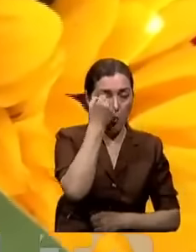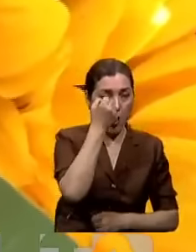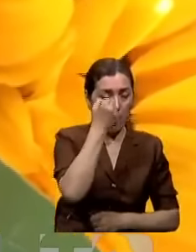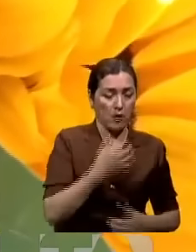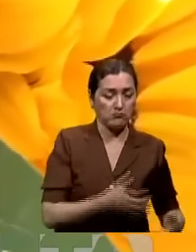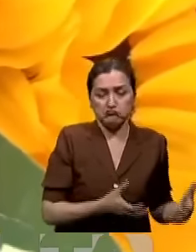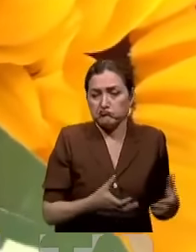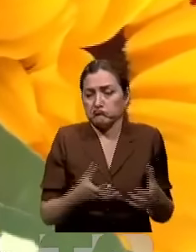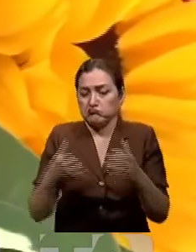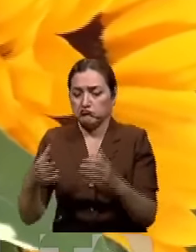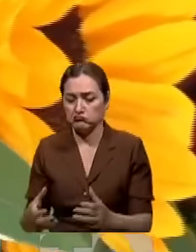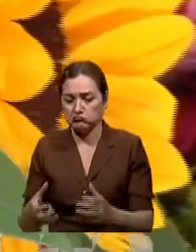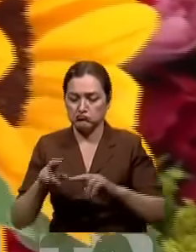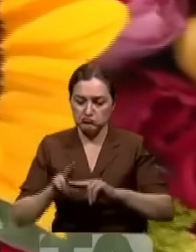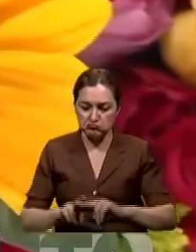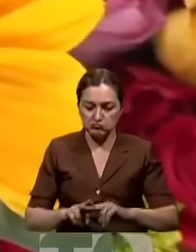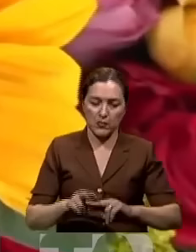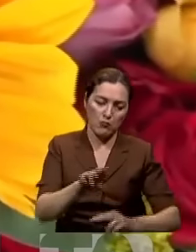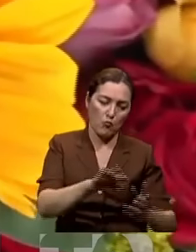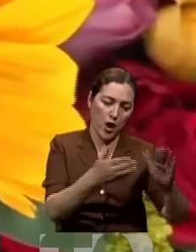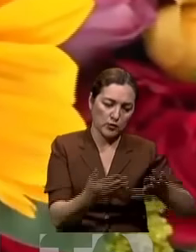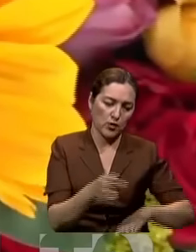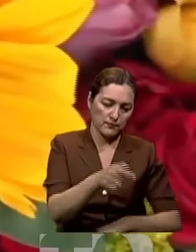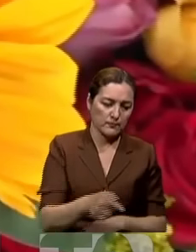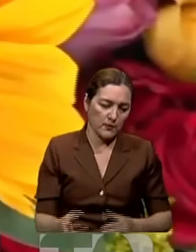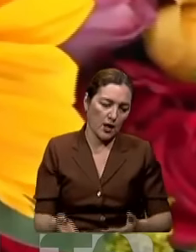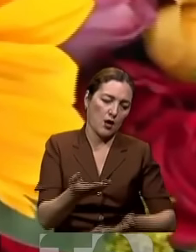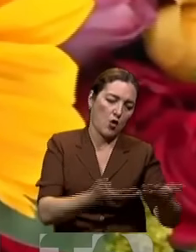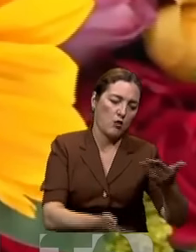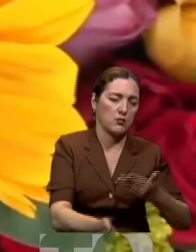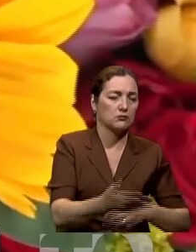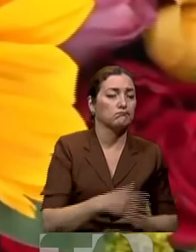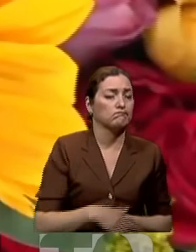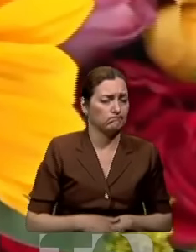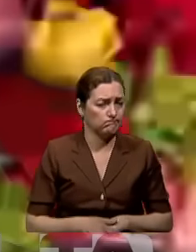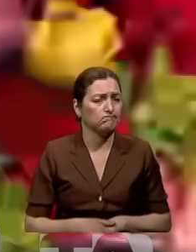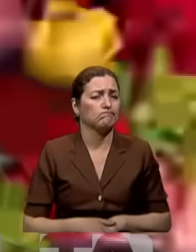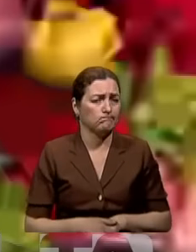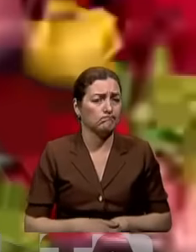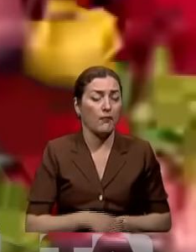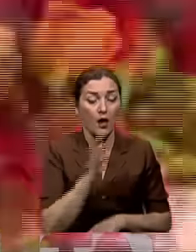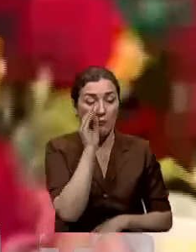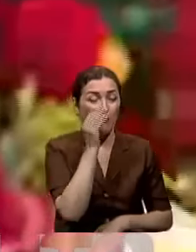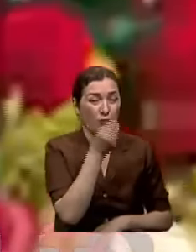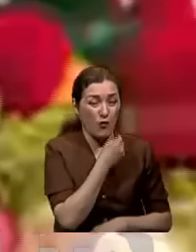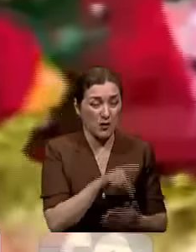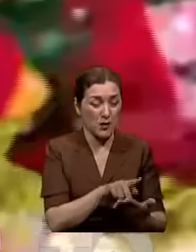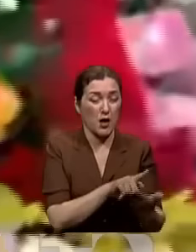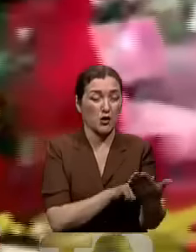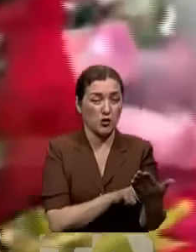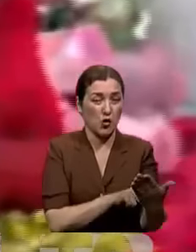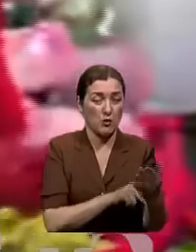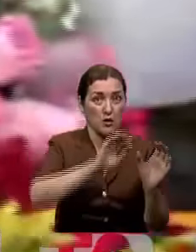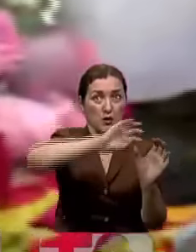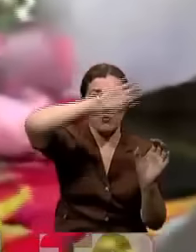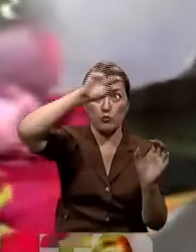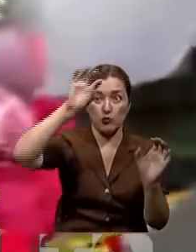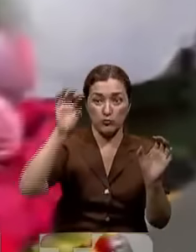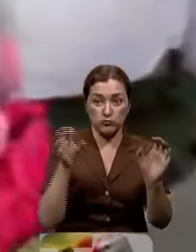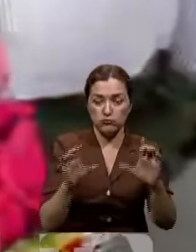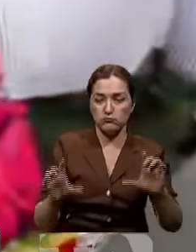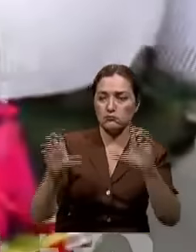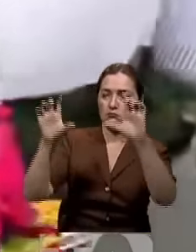y también con la tradición de las flores, las coronas que le colocan a los muertos, en especial en ese